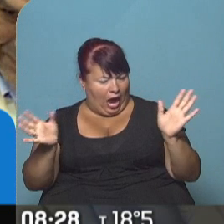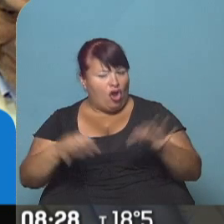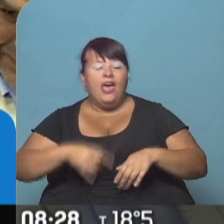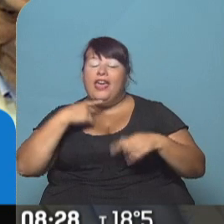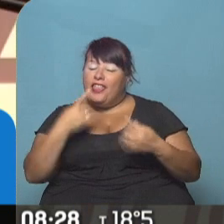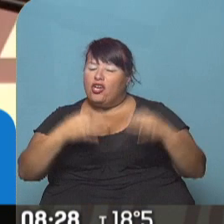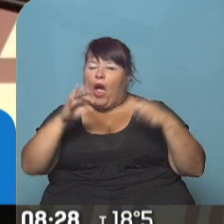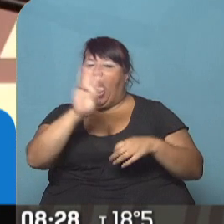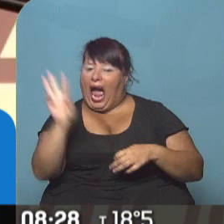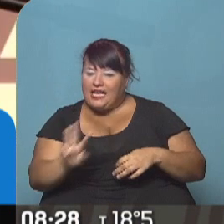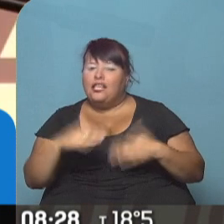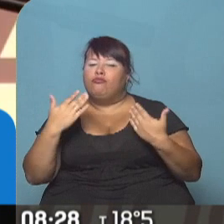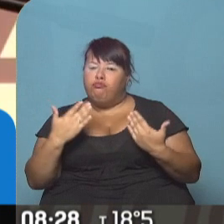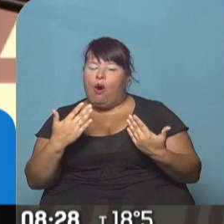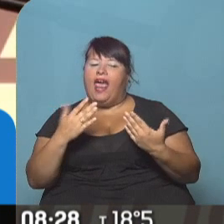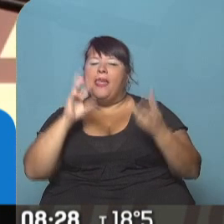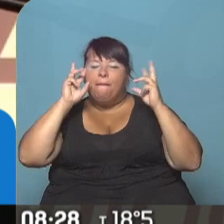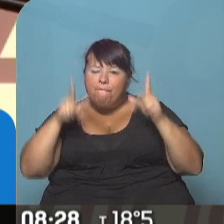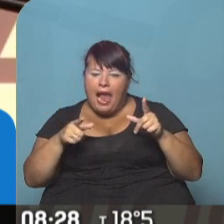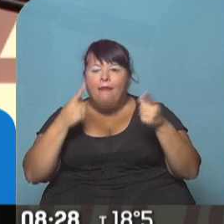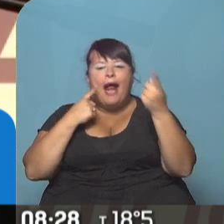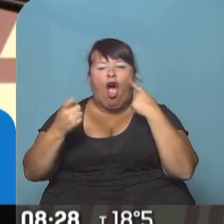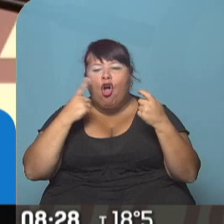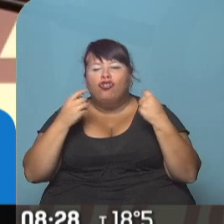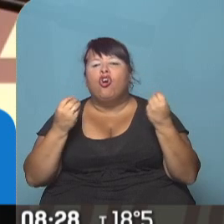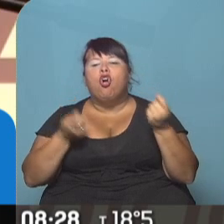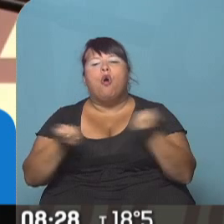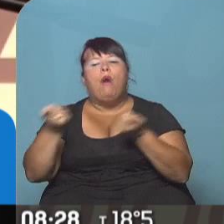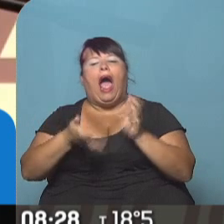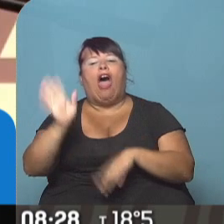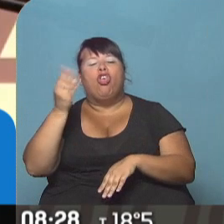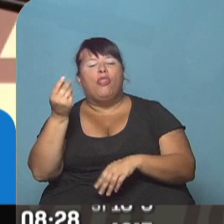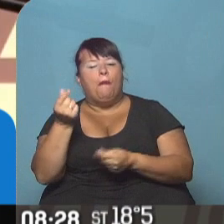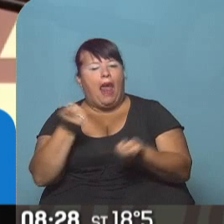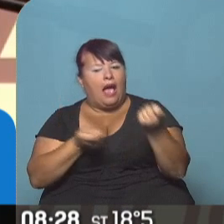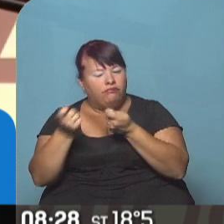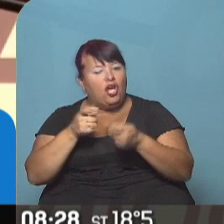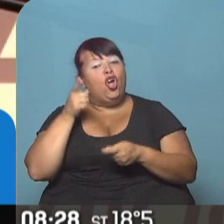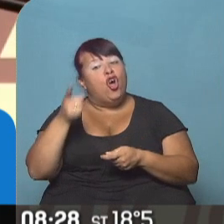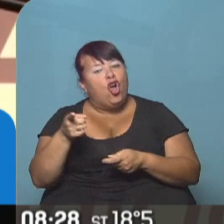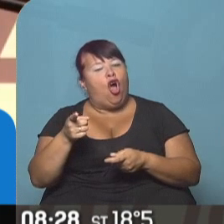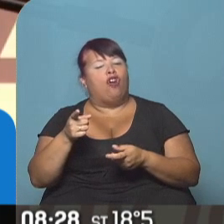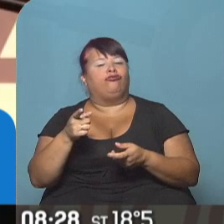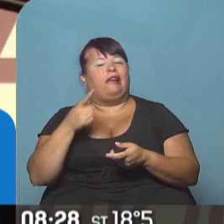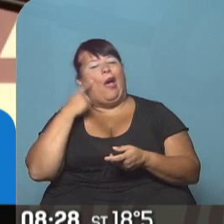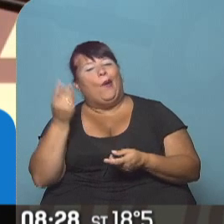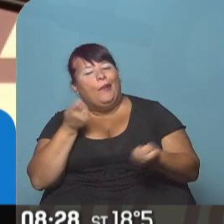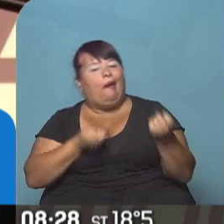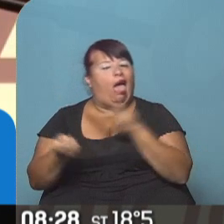garantizó que el ANSES podrá aplicar mecanismos para controlar cuáles son esas operaciones y evitar cualquier